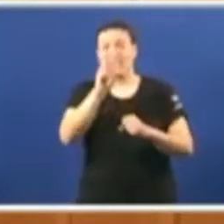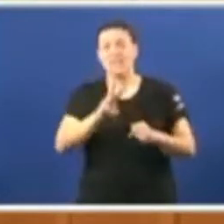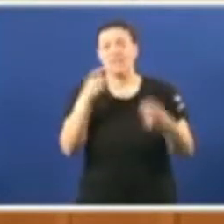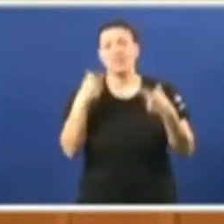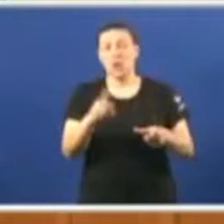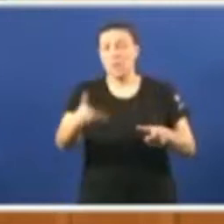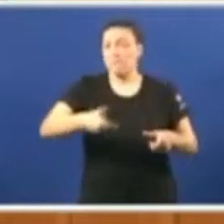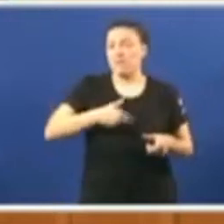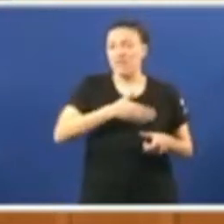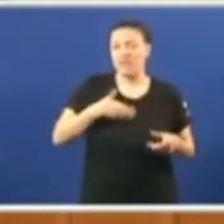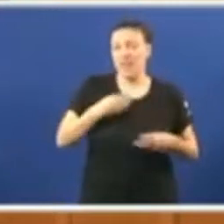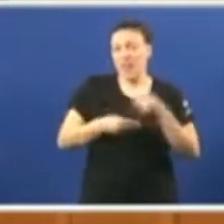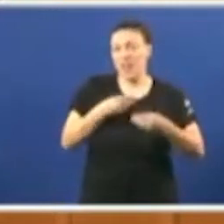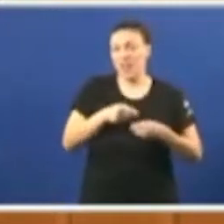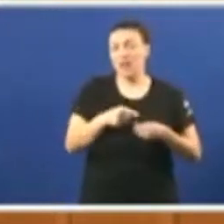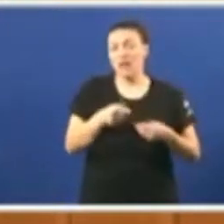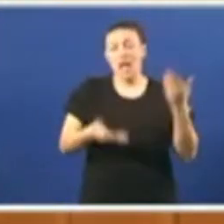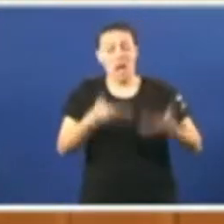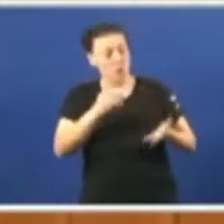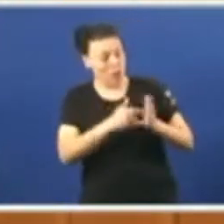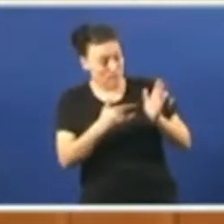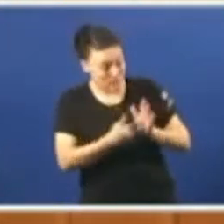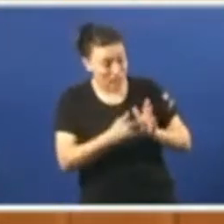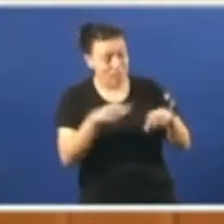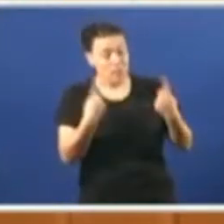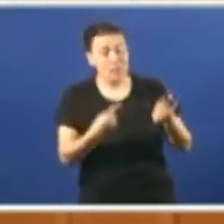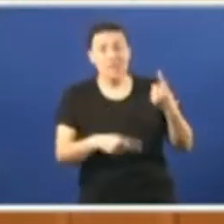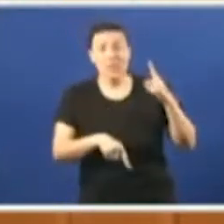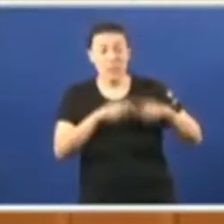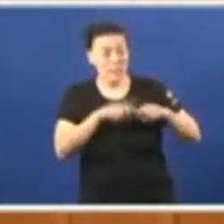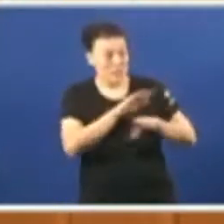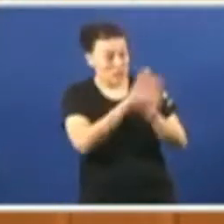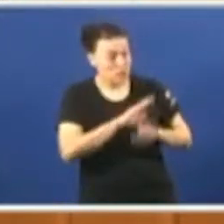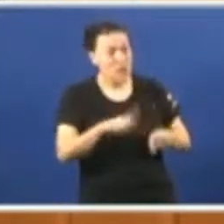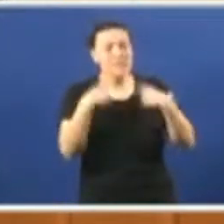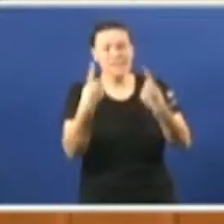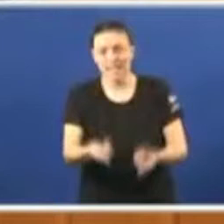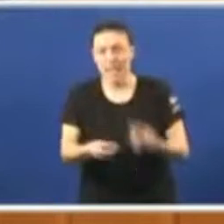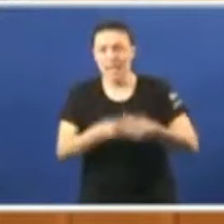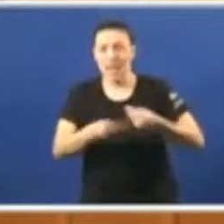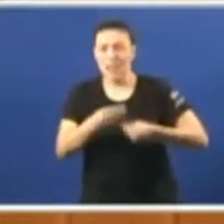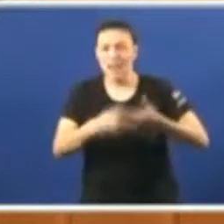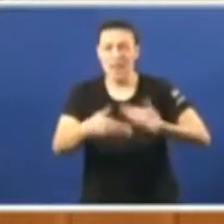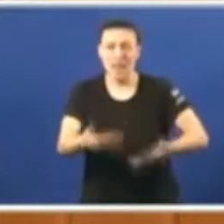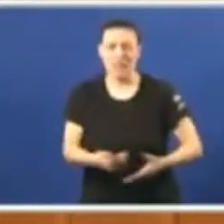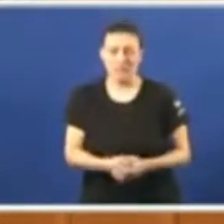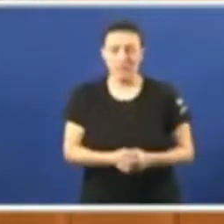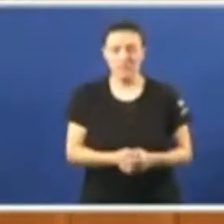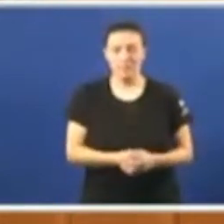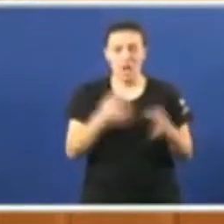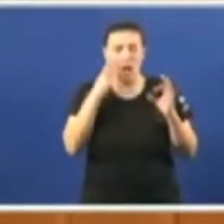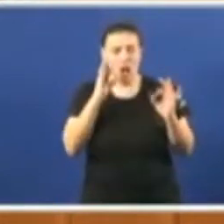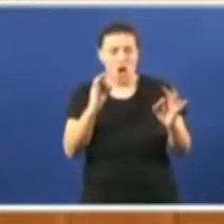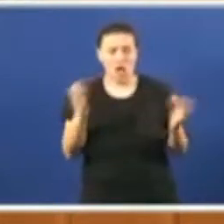sector, avaliar un plan e logo, en función dos resultados, elaborar o seguinte. Lamentablemente, este esquema lóxico que non